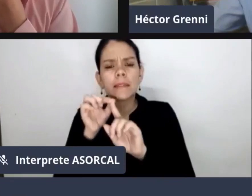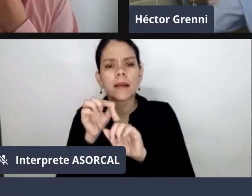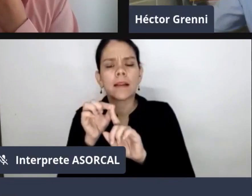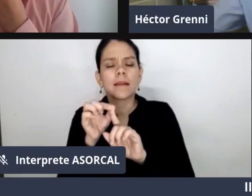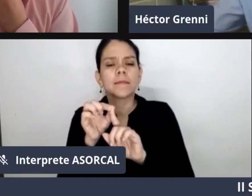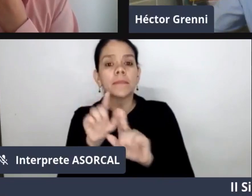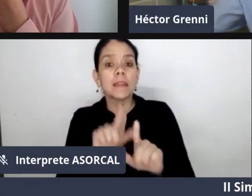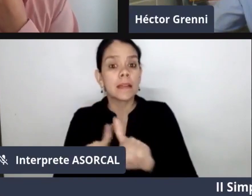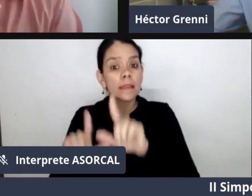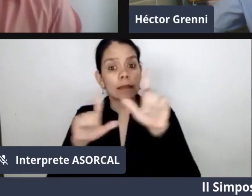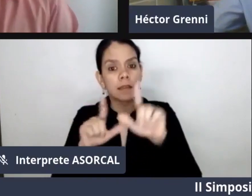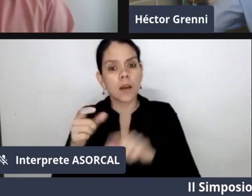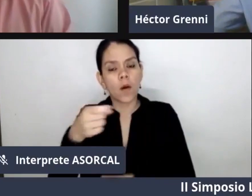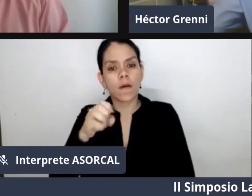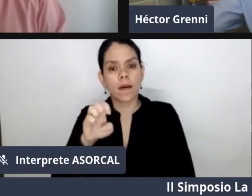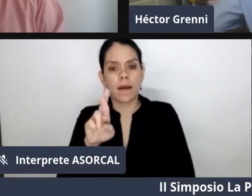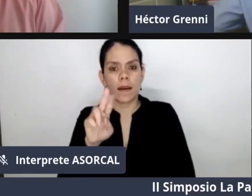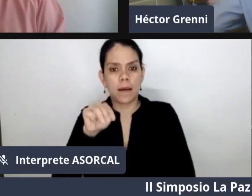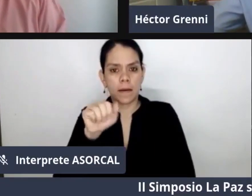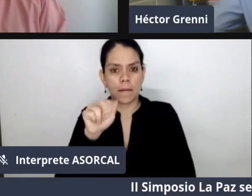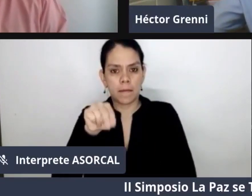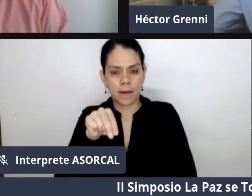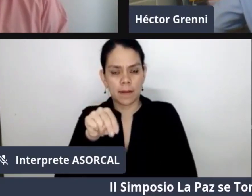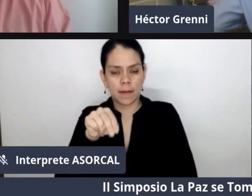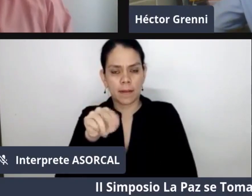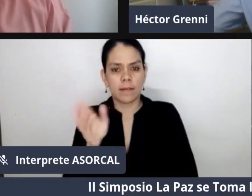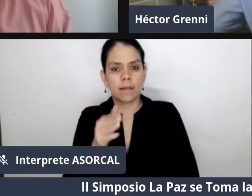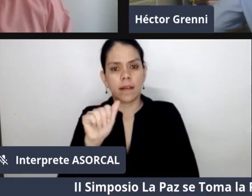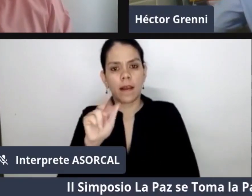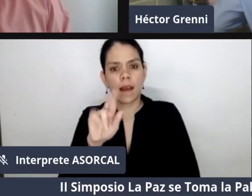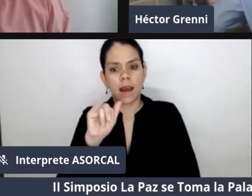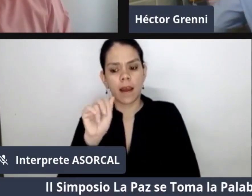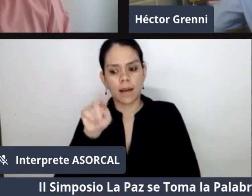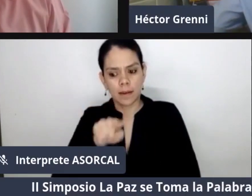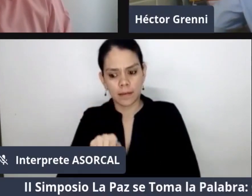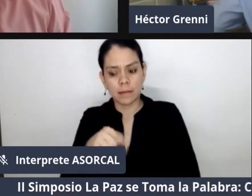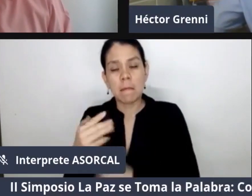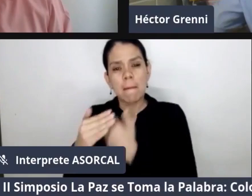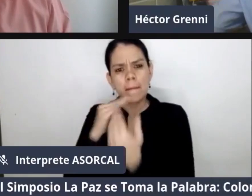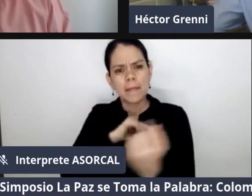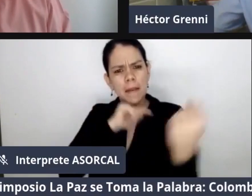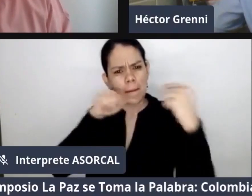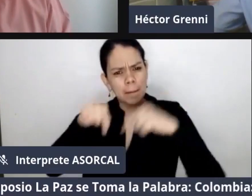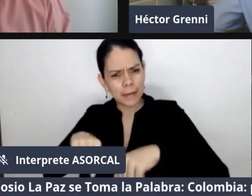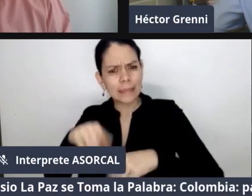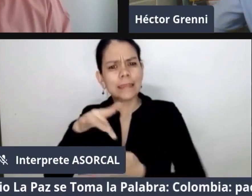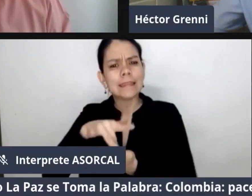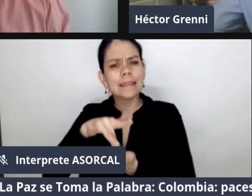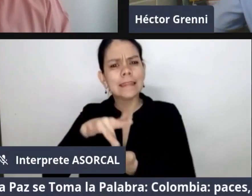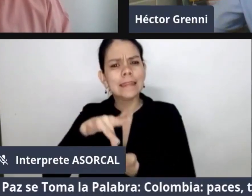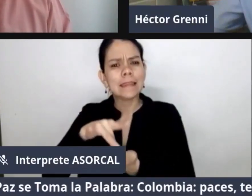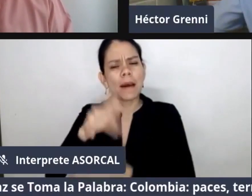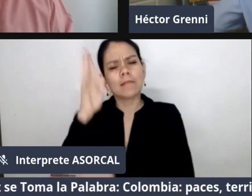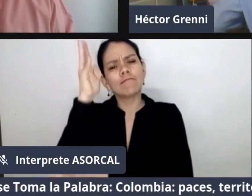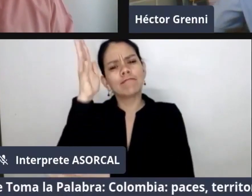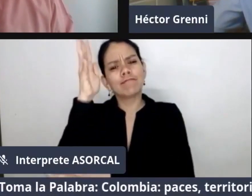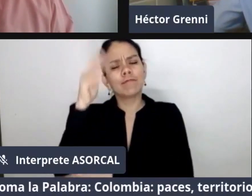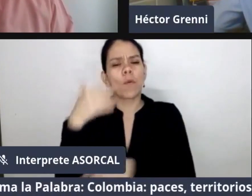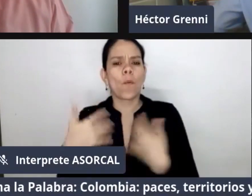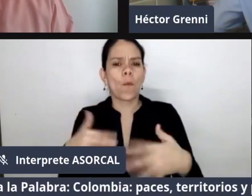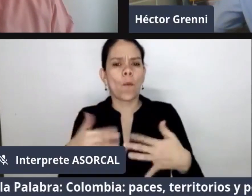por esta invitación a participar en este simposio La Paz se toma la palabra